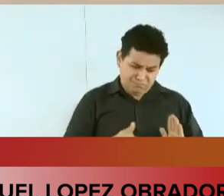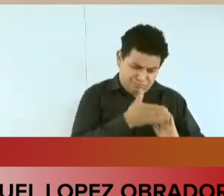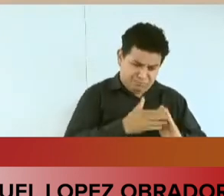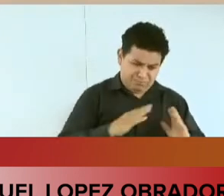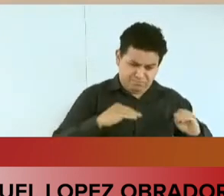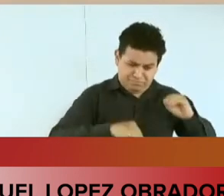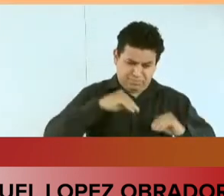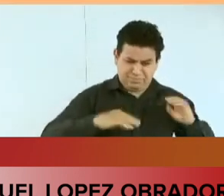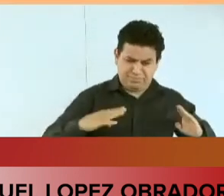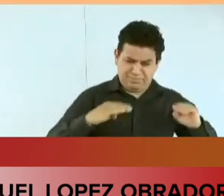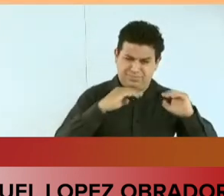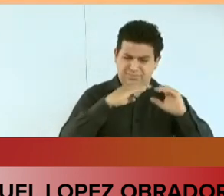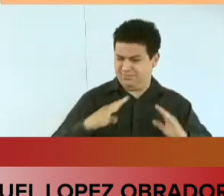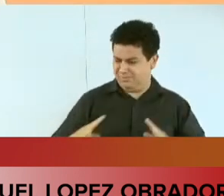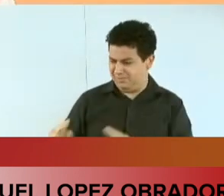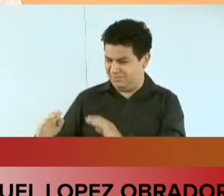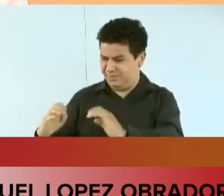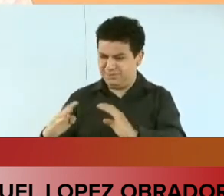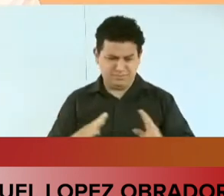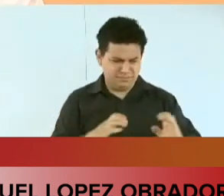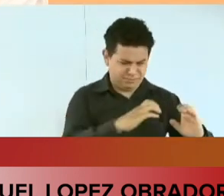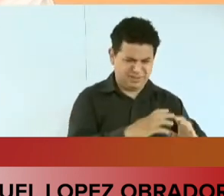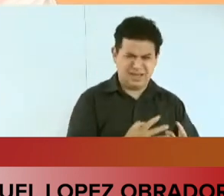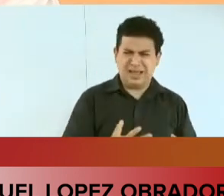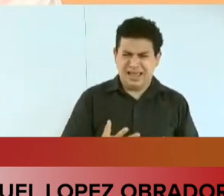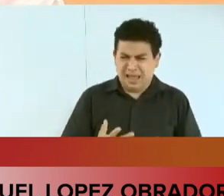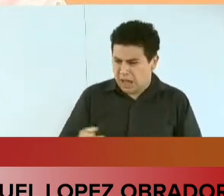que construyen los grandes edificios